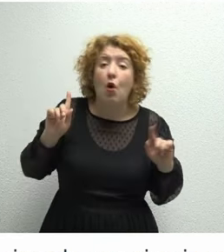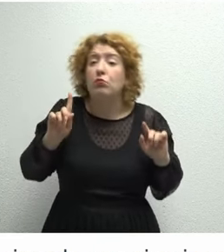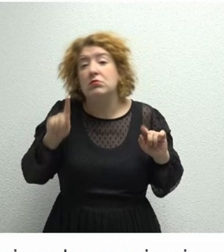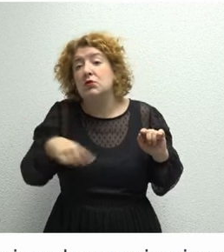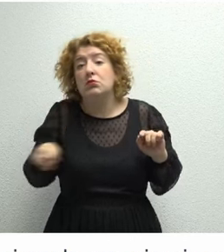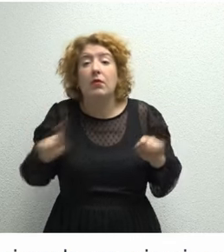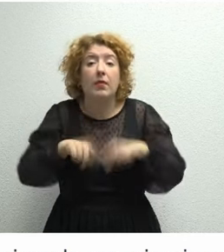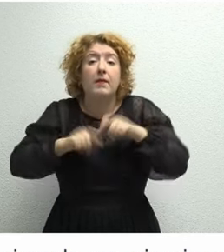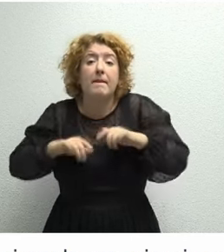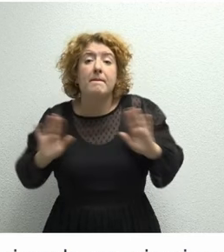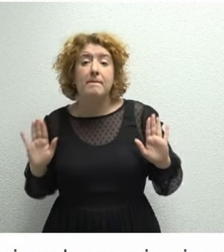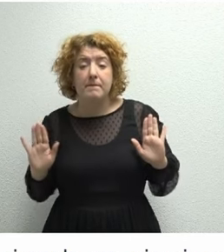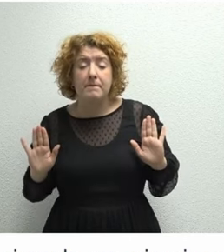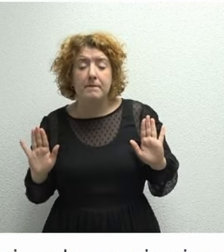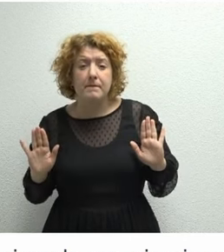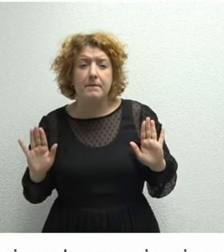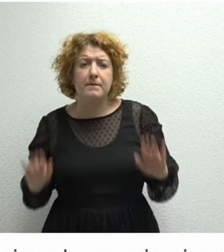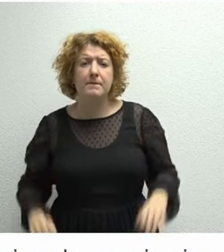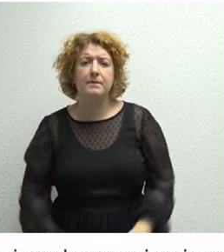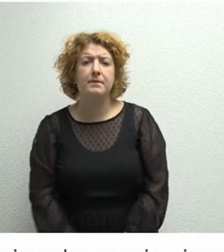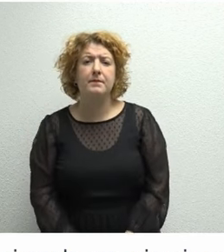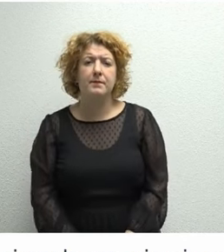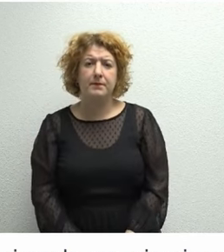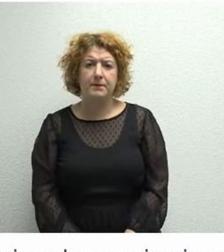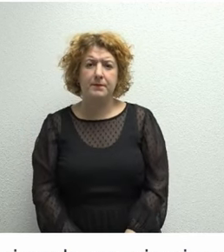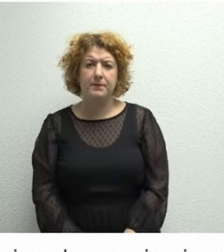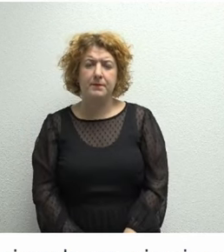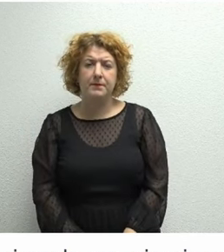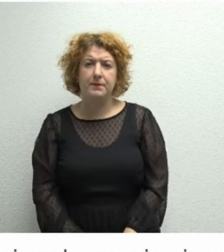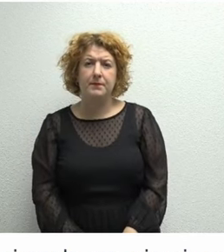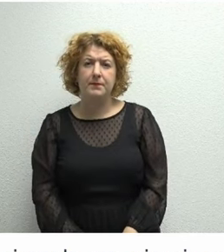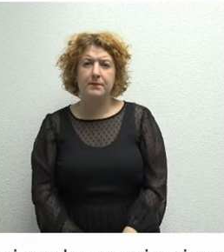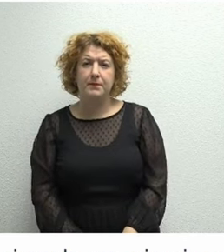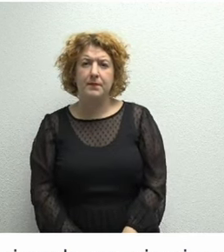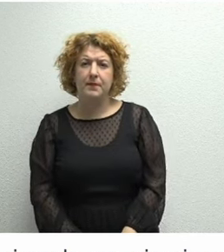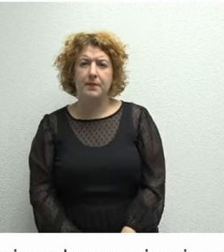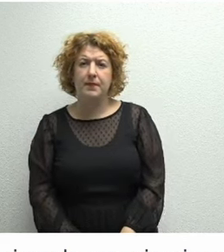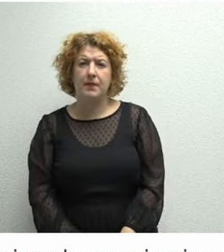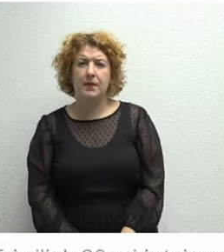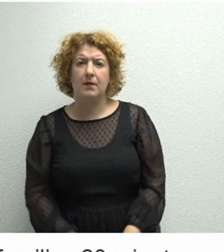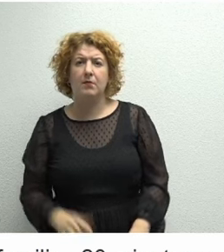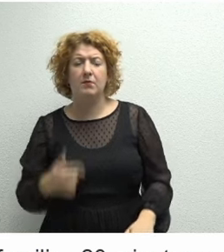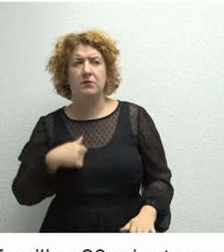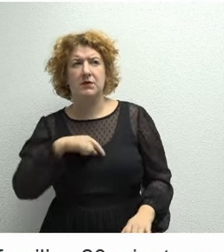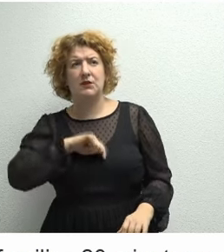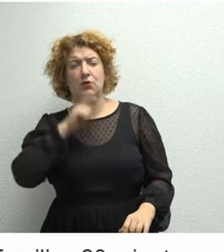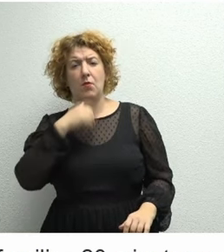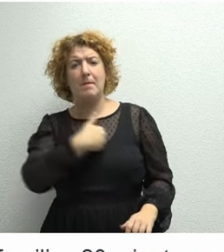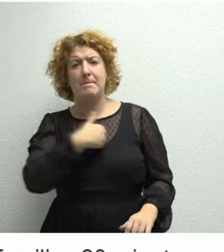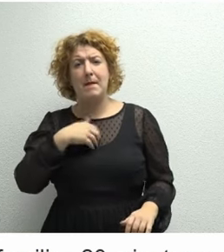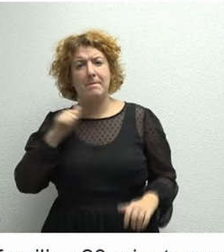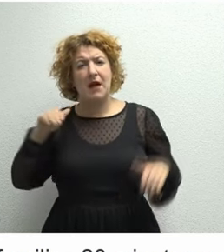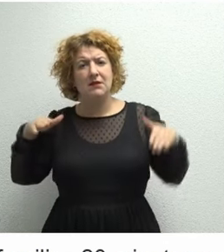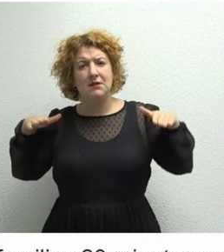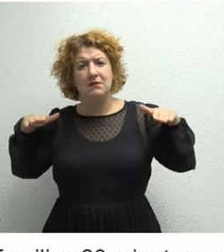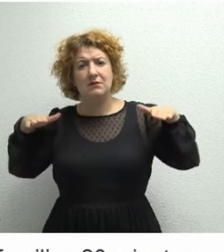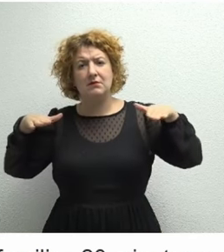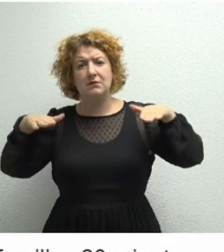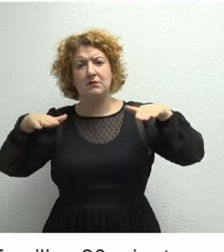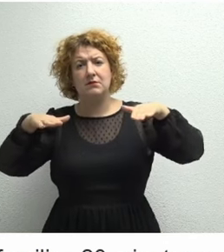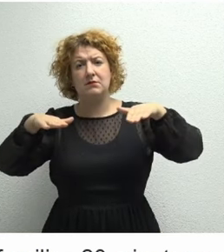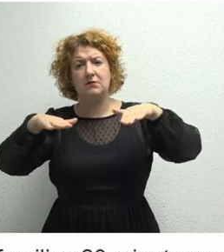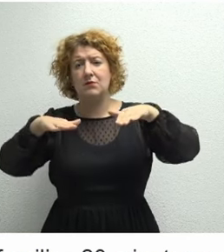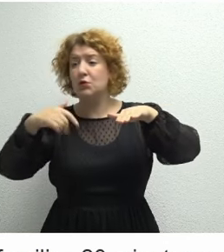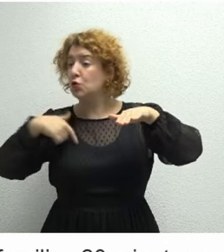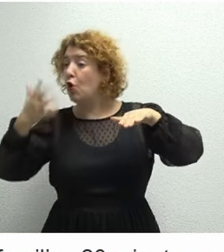no entonces eh tenemos unos roles como más simétricos no como a qu aportamos todos y todos tenemos